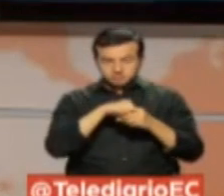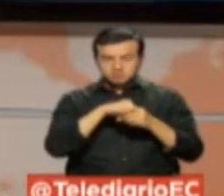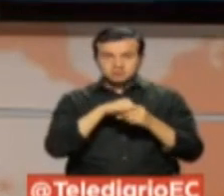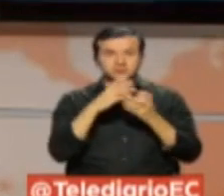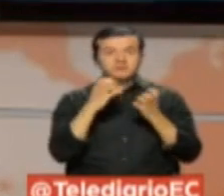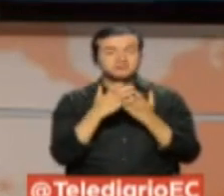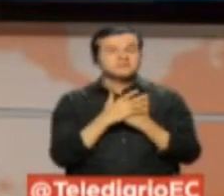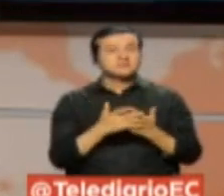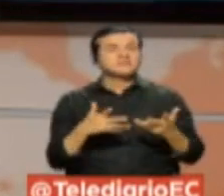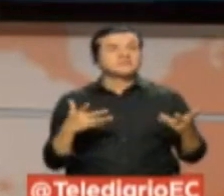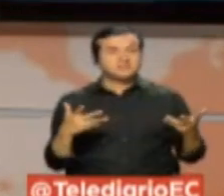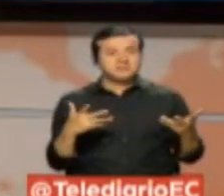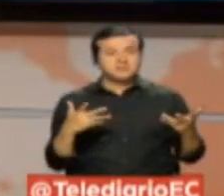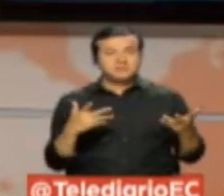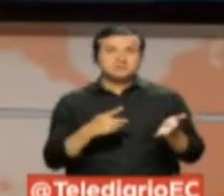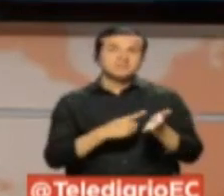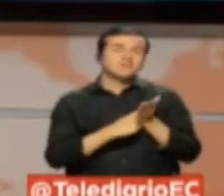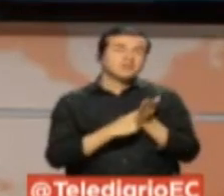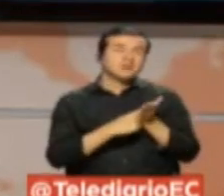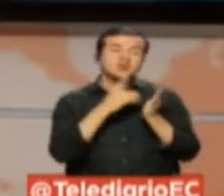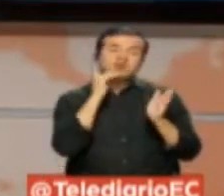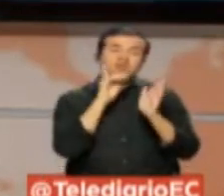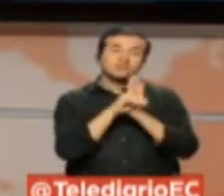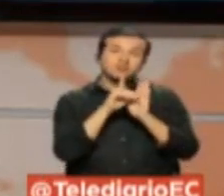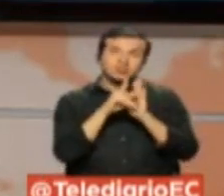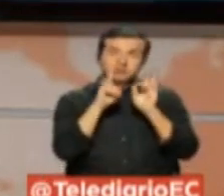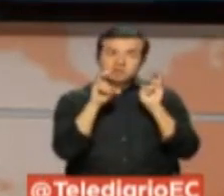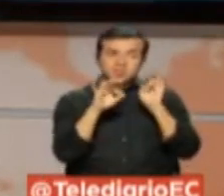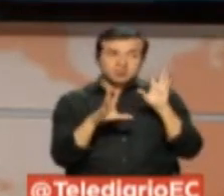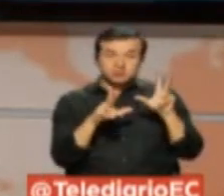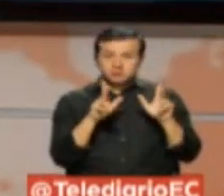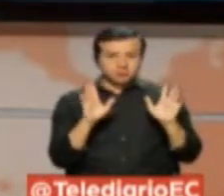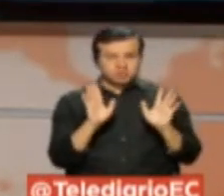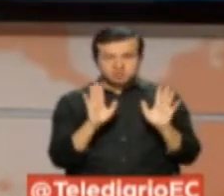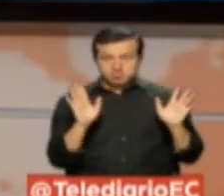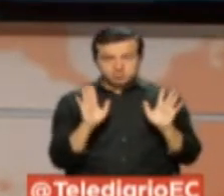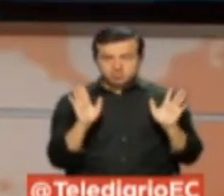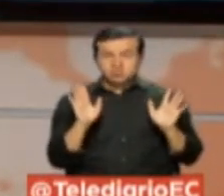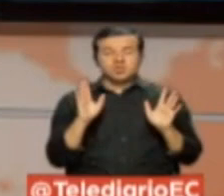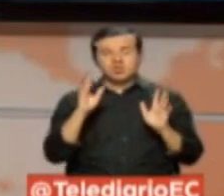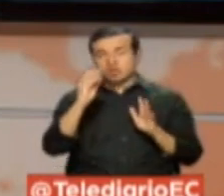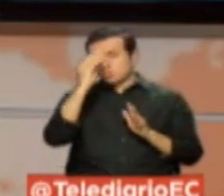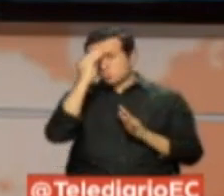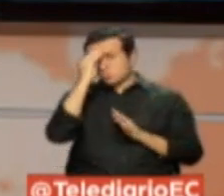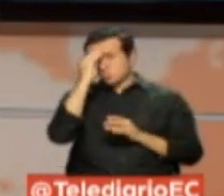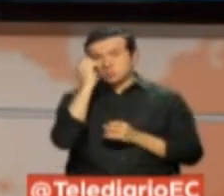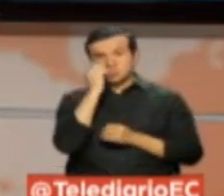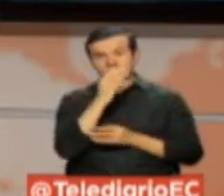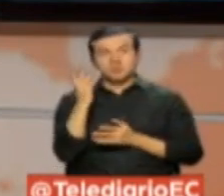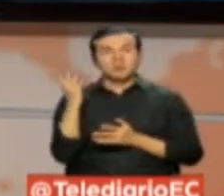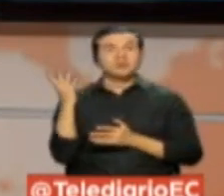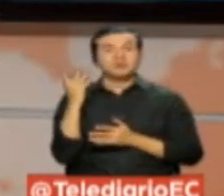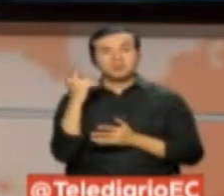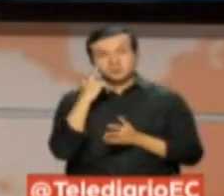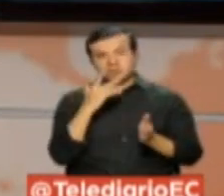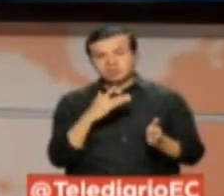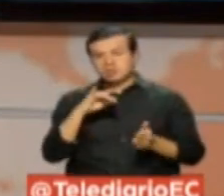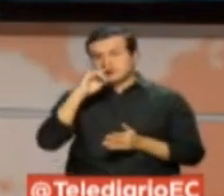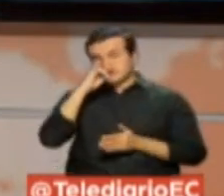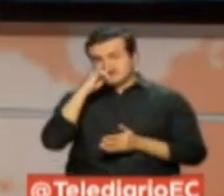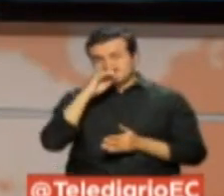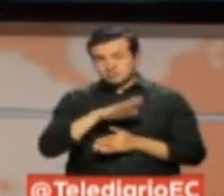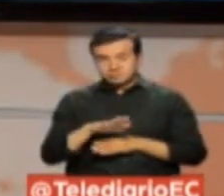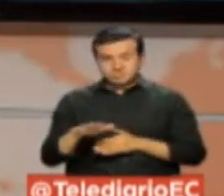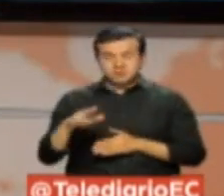lo que pretende es no ser un foro de denuncias de temas de anticorrupción, sino a través de la educación, partiendo desde los niños del